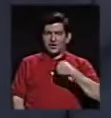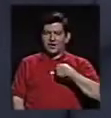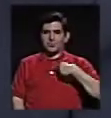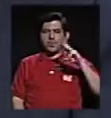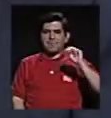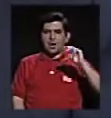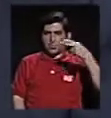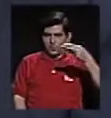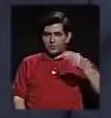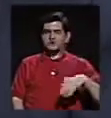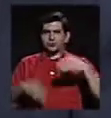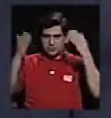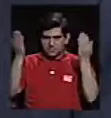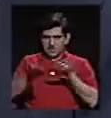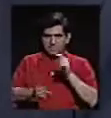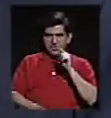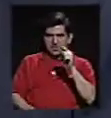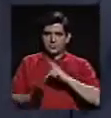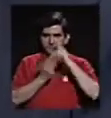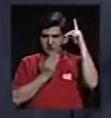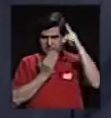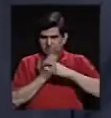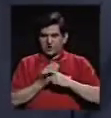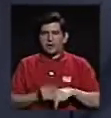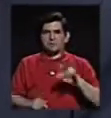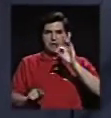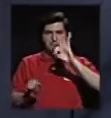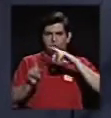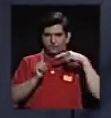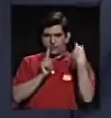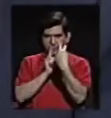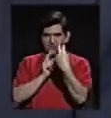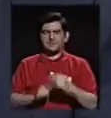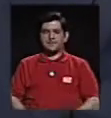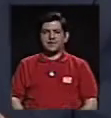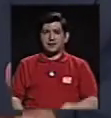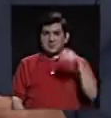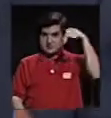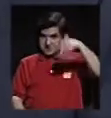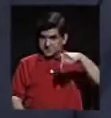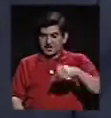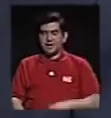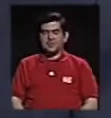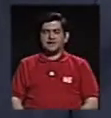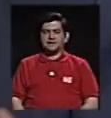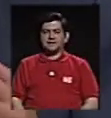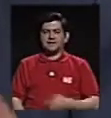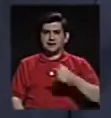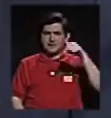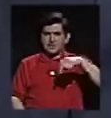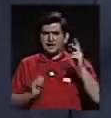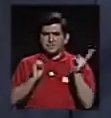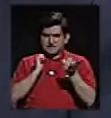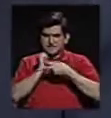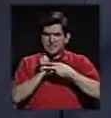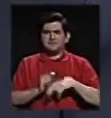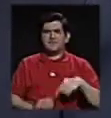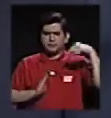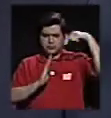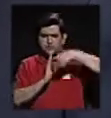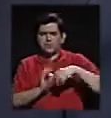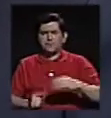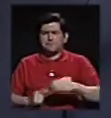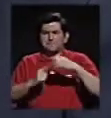Soy Mauricio Herrera y le doy la bienvenida a su programa Puntos de Vista, en donde en esta ocasión profundizaremos en